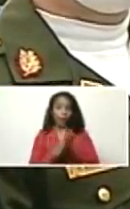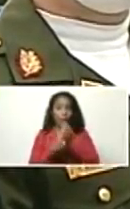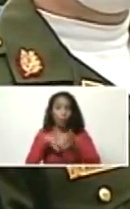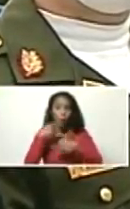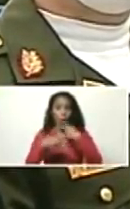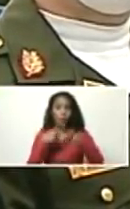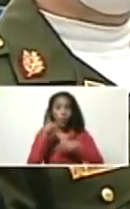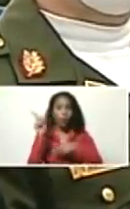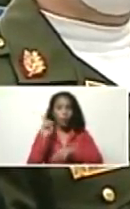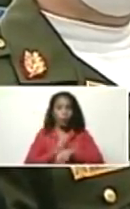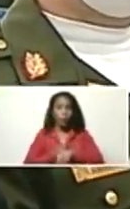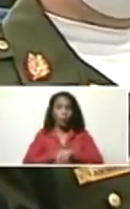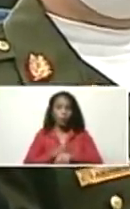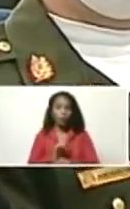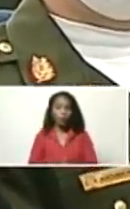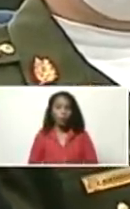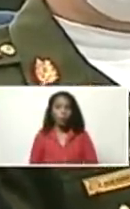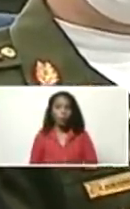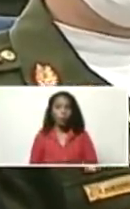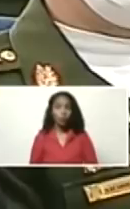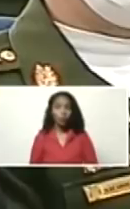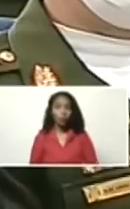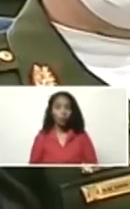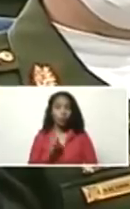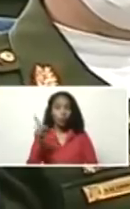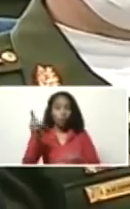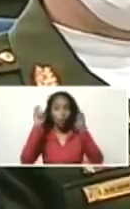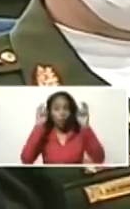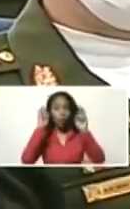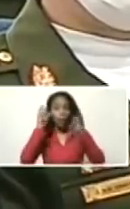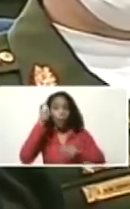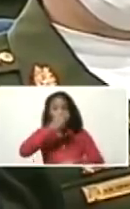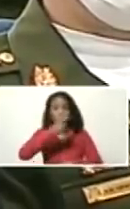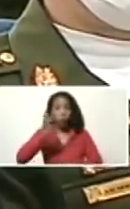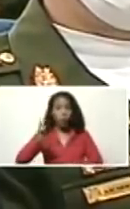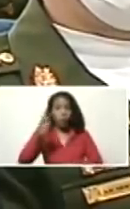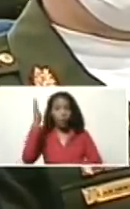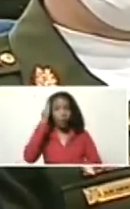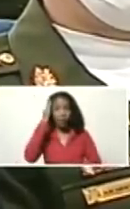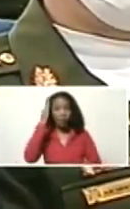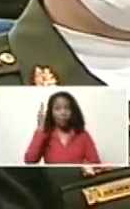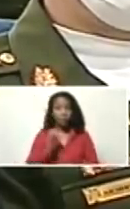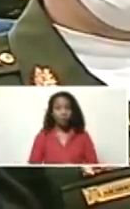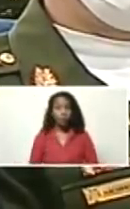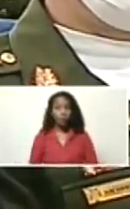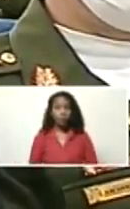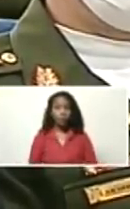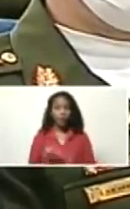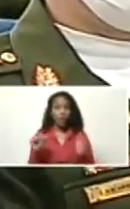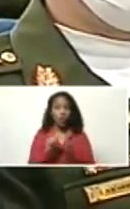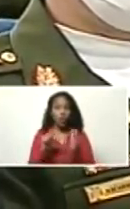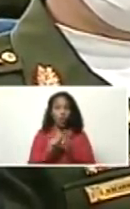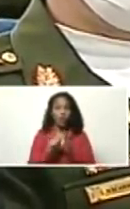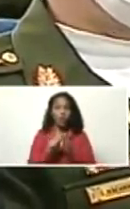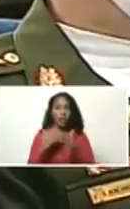aquel momento. Era una incógnita para los ciudadanos saber de dónde había salido ese señor que se hacía